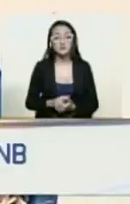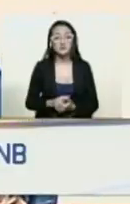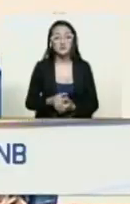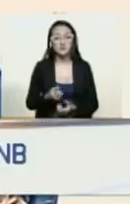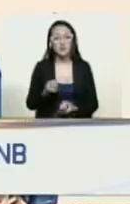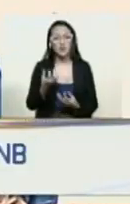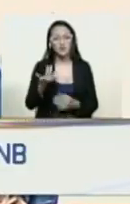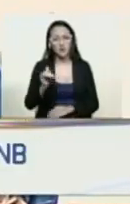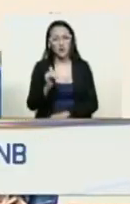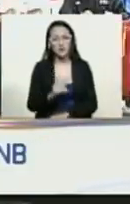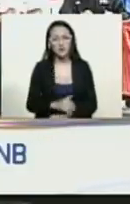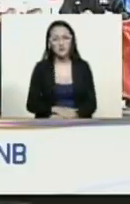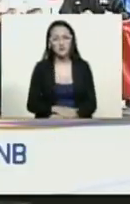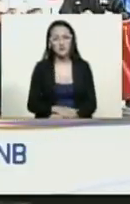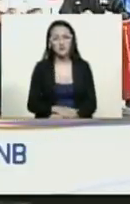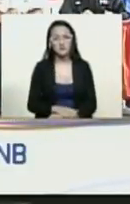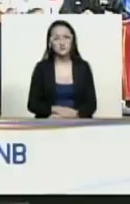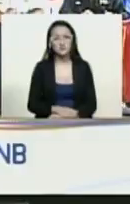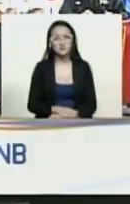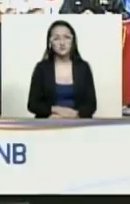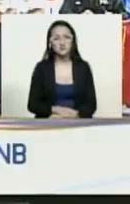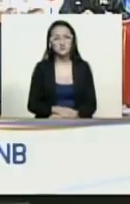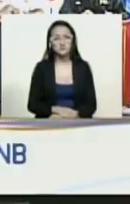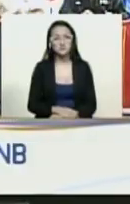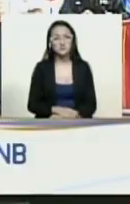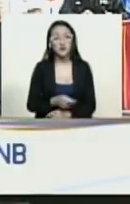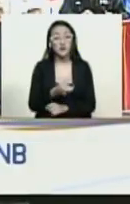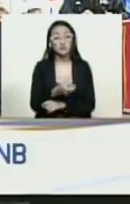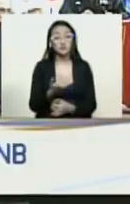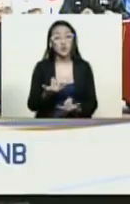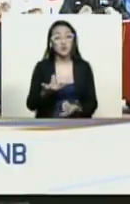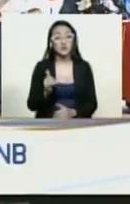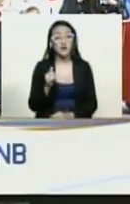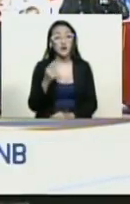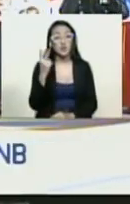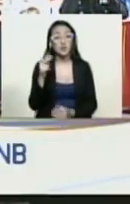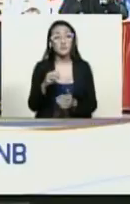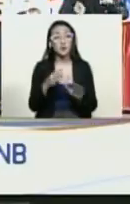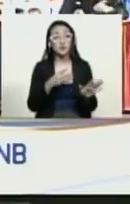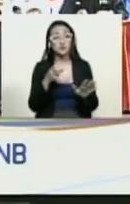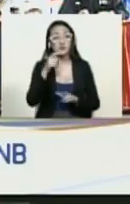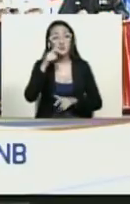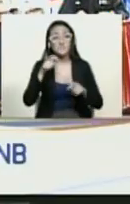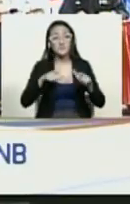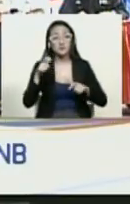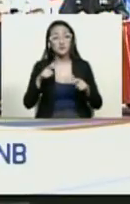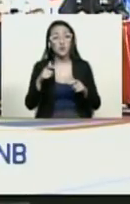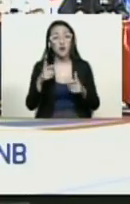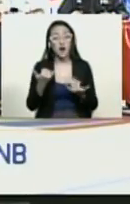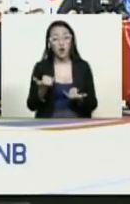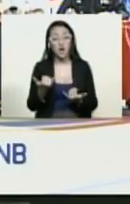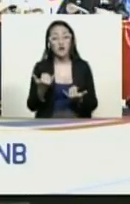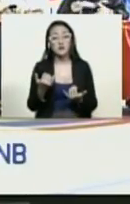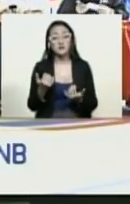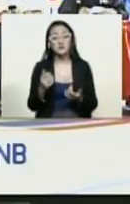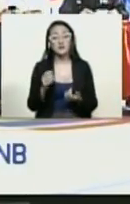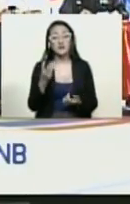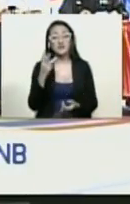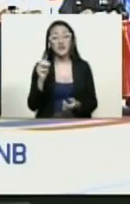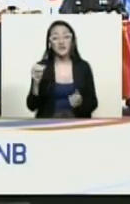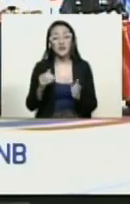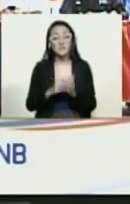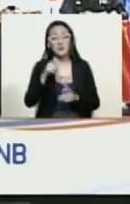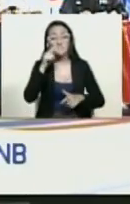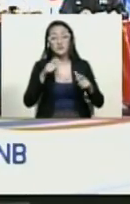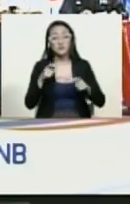favor. Comandante en jefe, con la graduación que tenemos ahorita de 2.800 funcionarios, pasamos los 30.000 funcionarios a nivel nacional. Naguará,